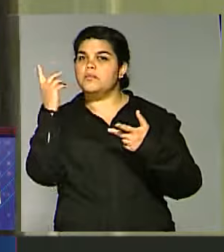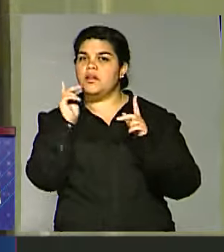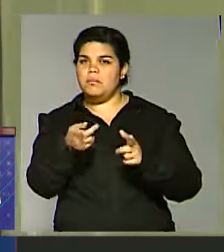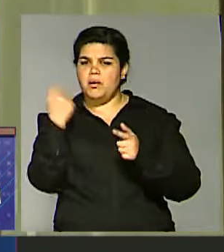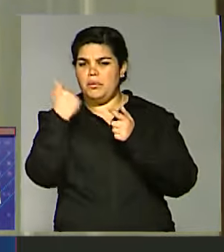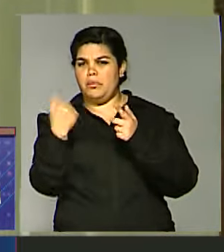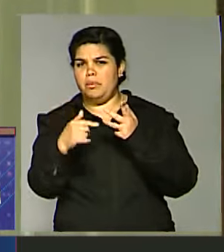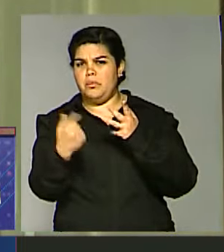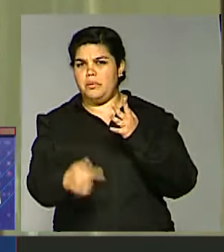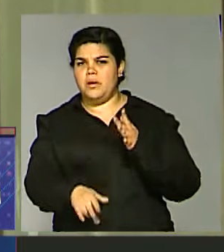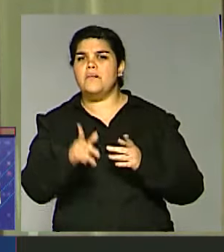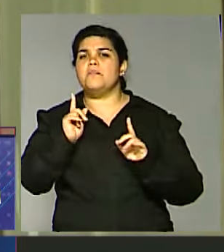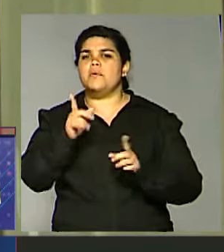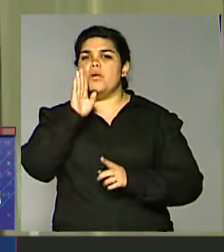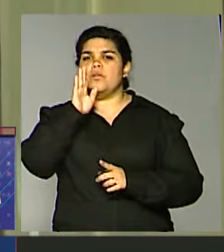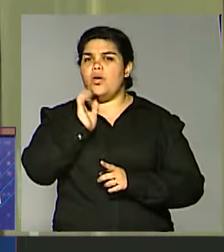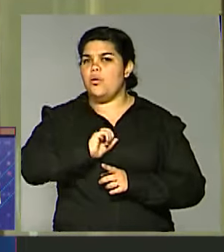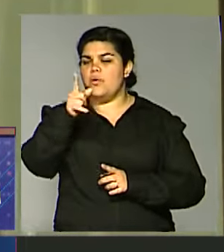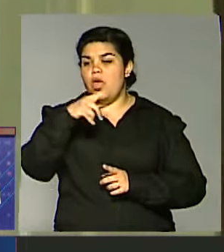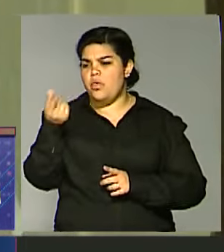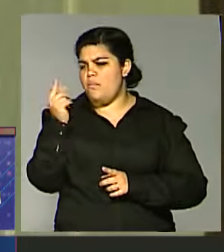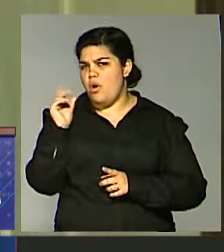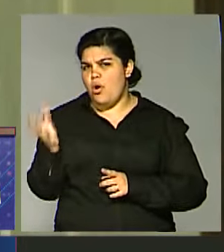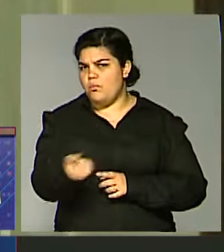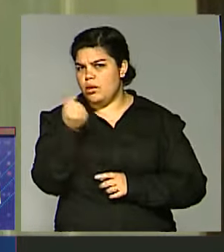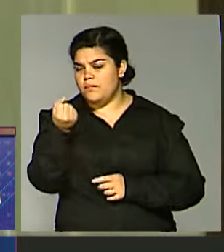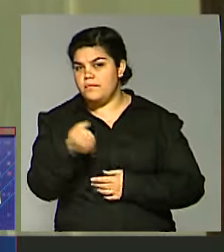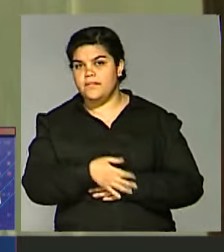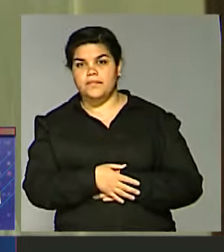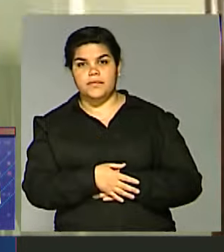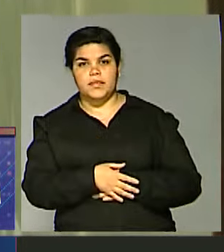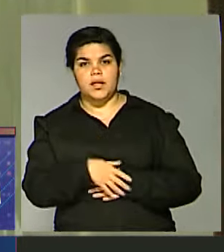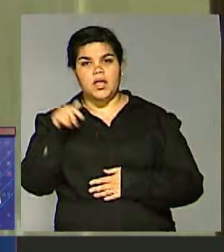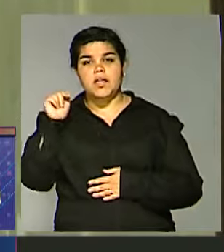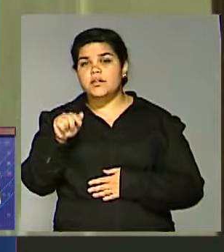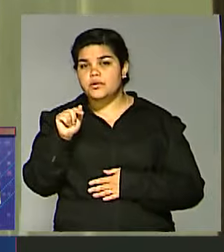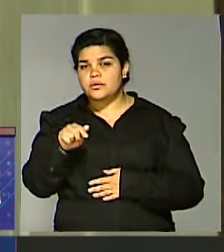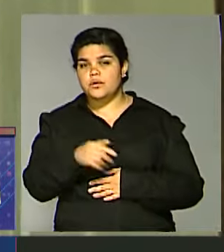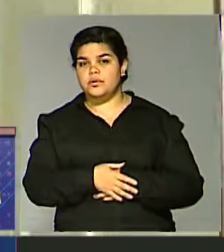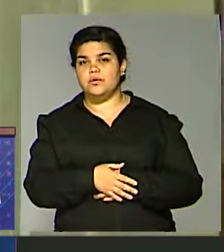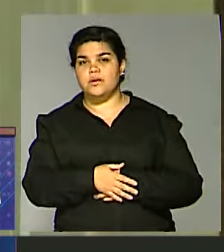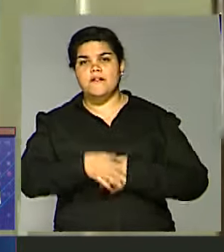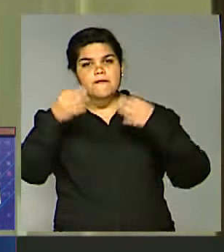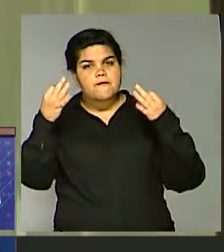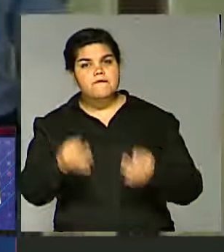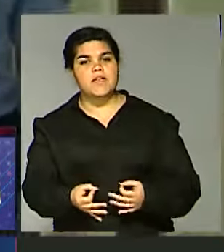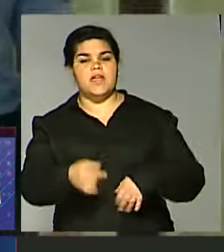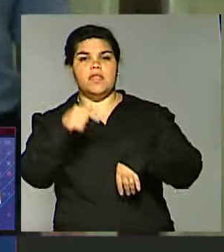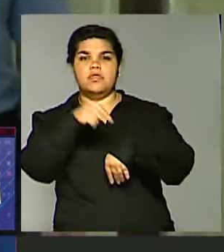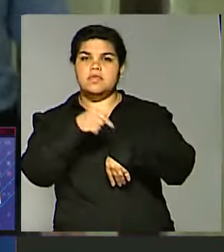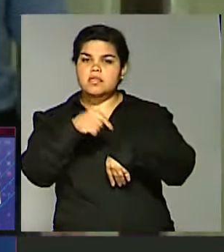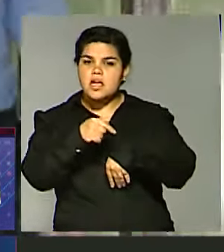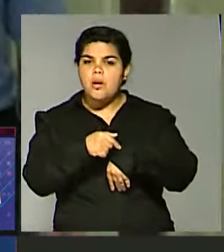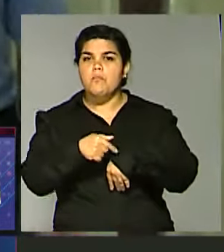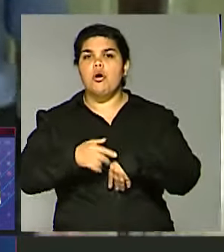sucedieron en los Estados Unidos y recién descubiertos. Esto no tiene un límite temporal ni espacial, precisamente